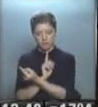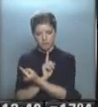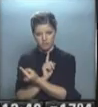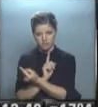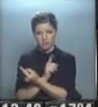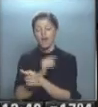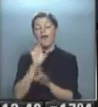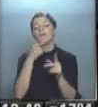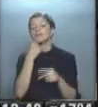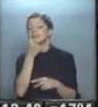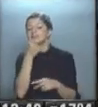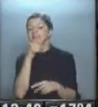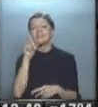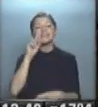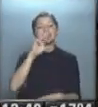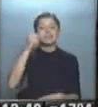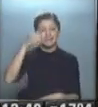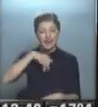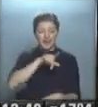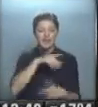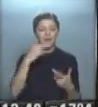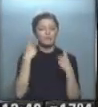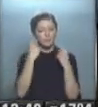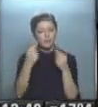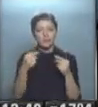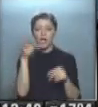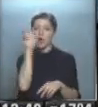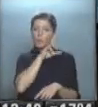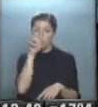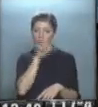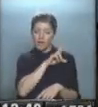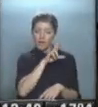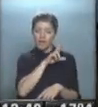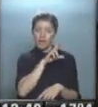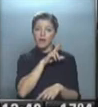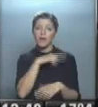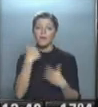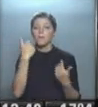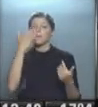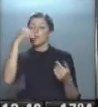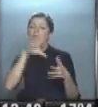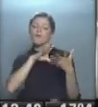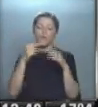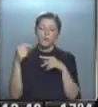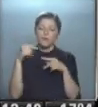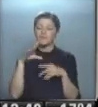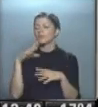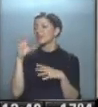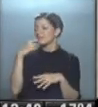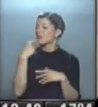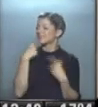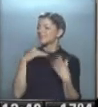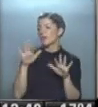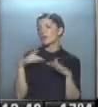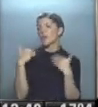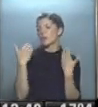muchas veces se critica a Irán, se critica a través de las mujeres, se trata de criticar a Irán, digamos. Sí, justificación política. Un uso de la